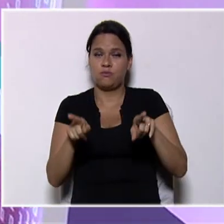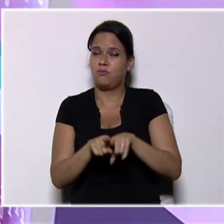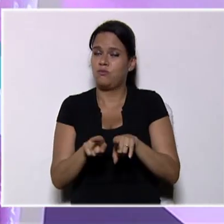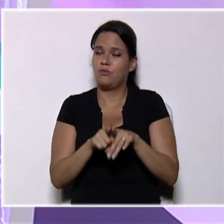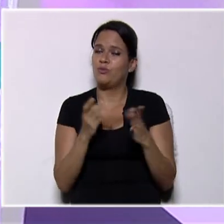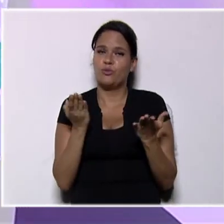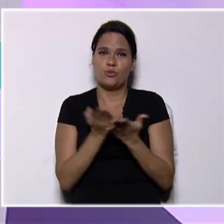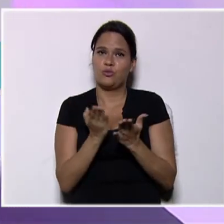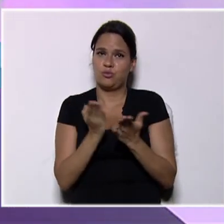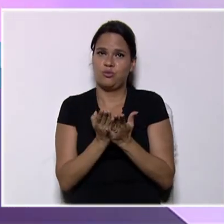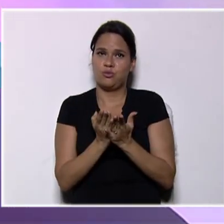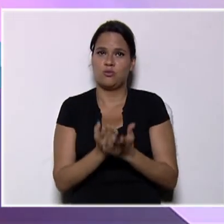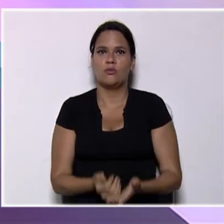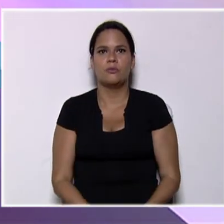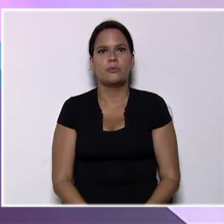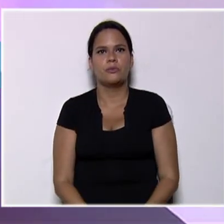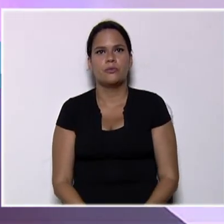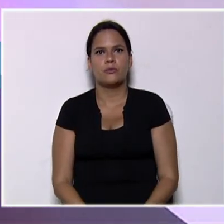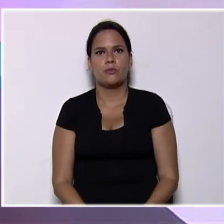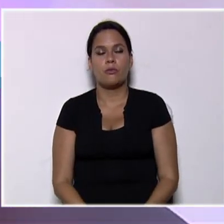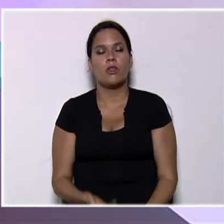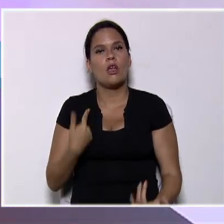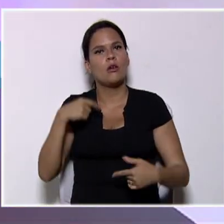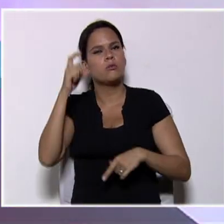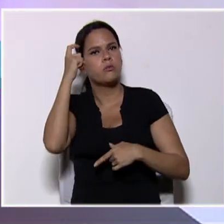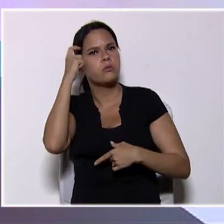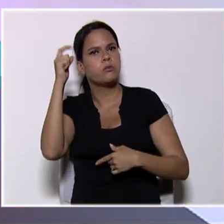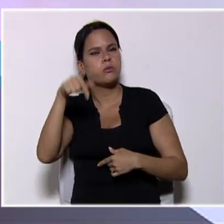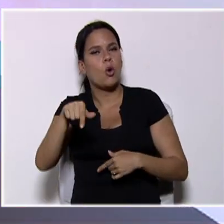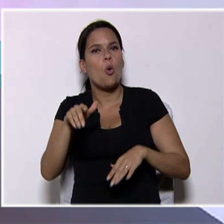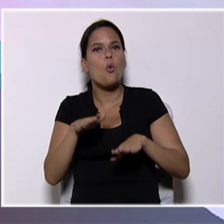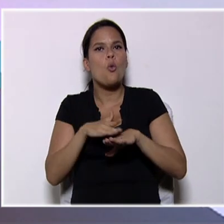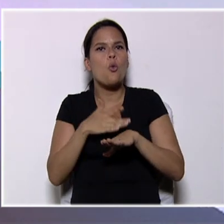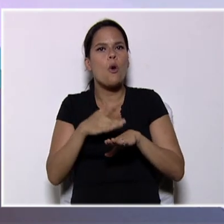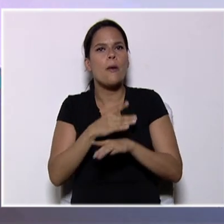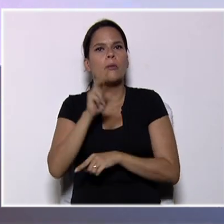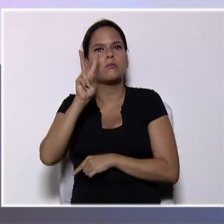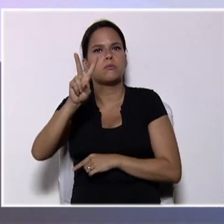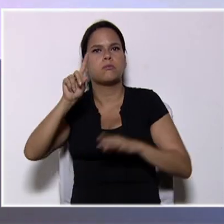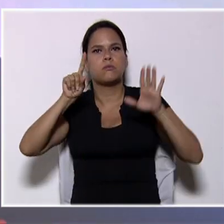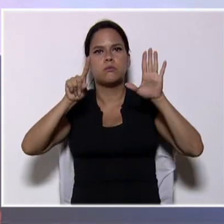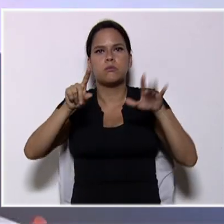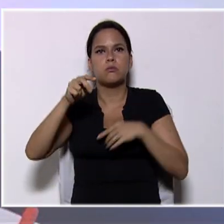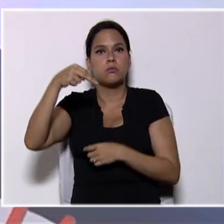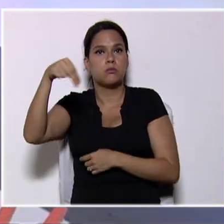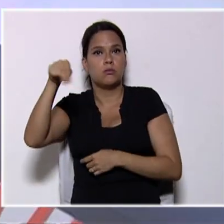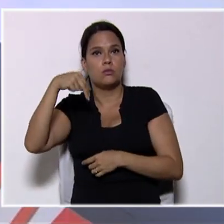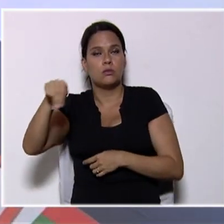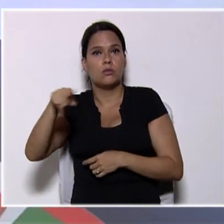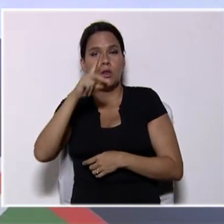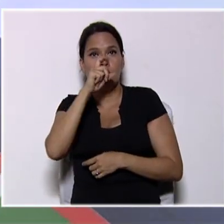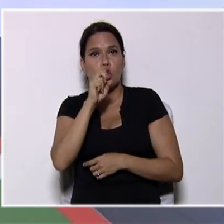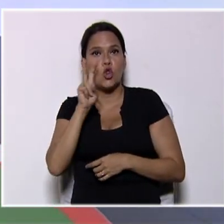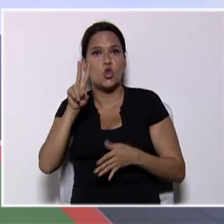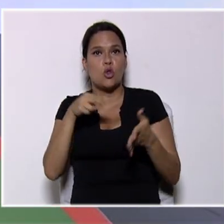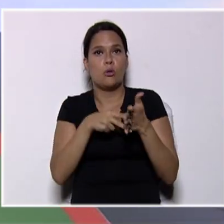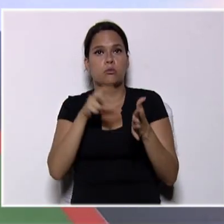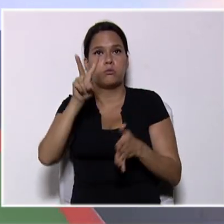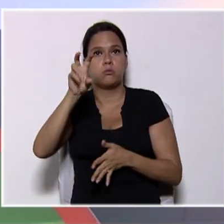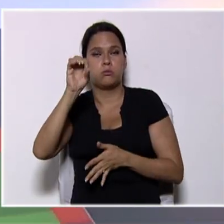Cada Familia, Una Escuela. El día de hoy, jueves 26 de noviembre del año 2020, que es un